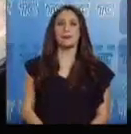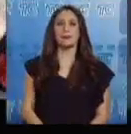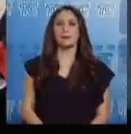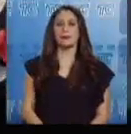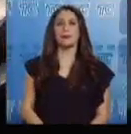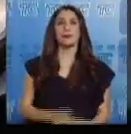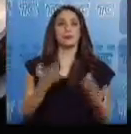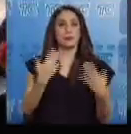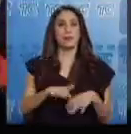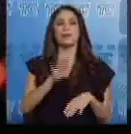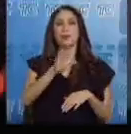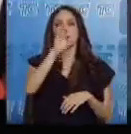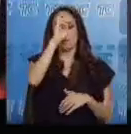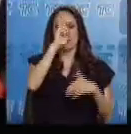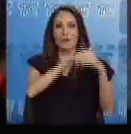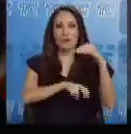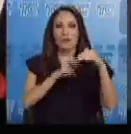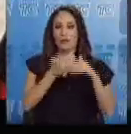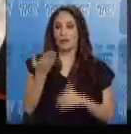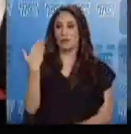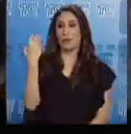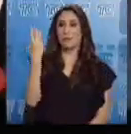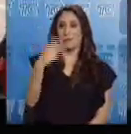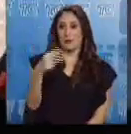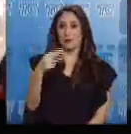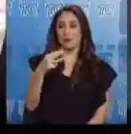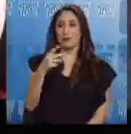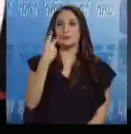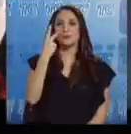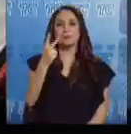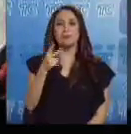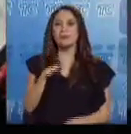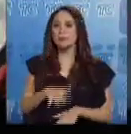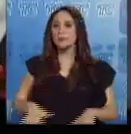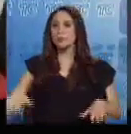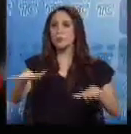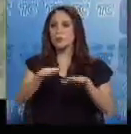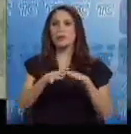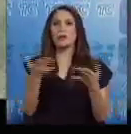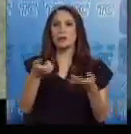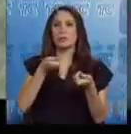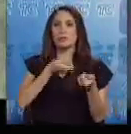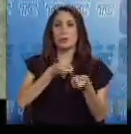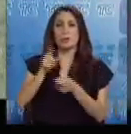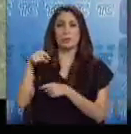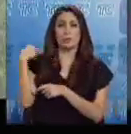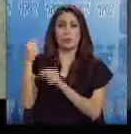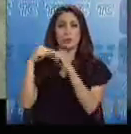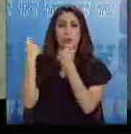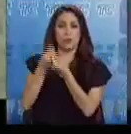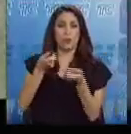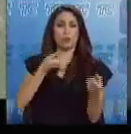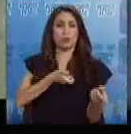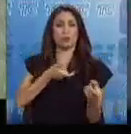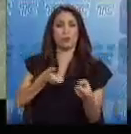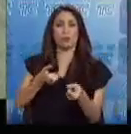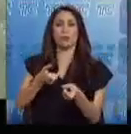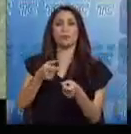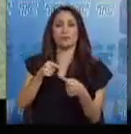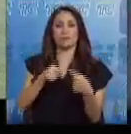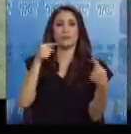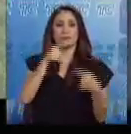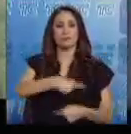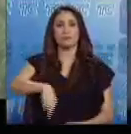Después de los hechos suscitados el miércoles, no se habían conocido imágenes del campamento que fue atacado por un grupo de indígenas armados en contra de la